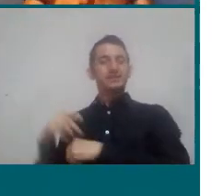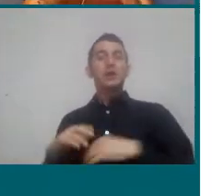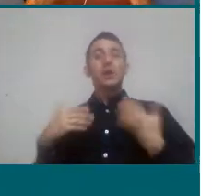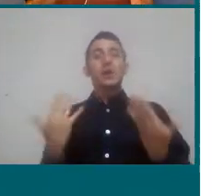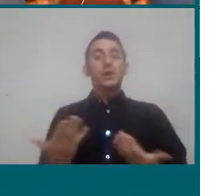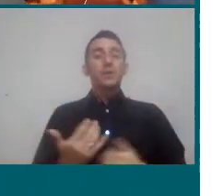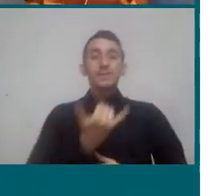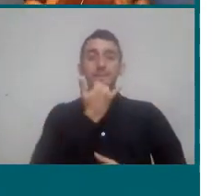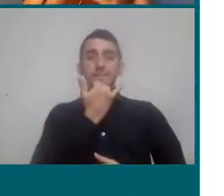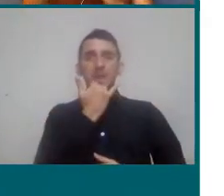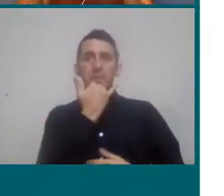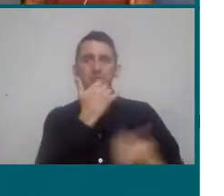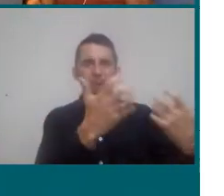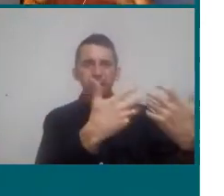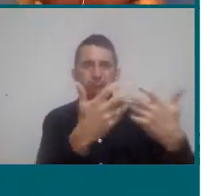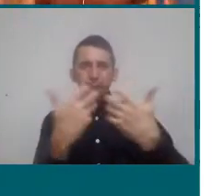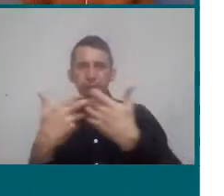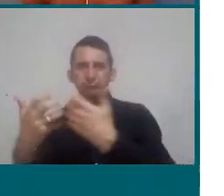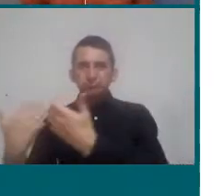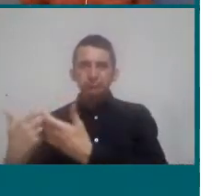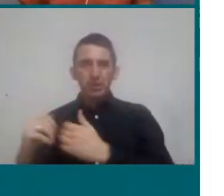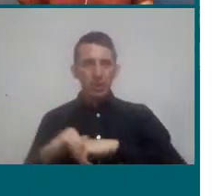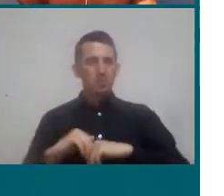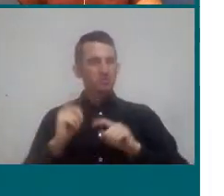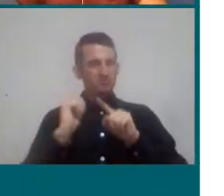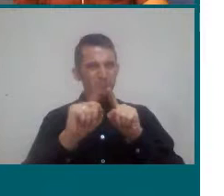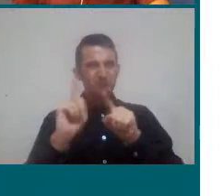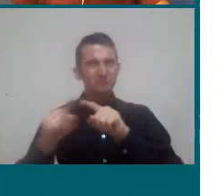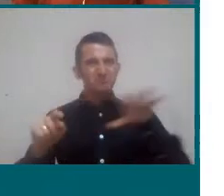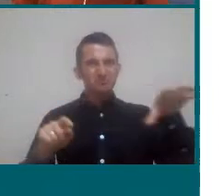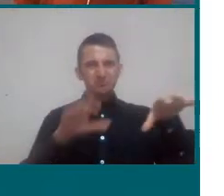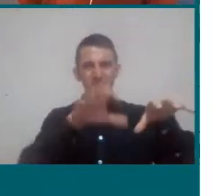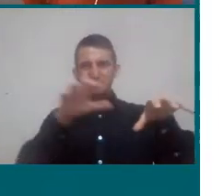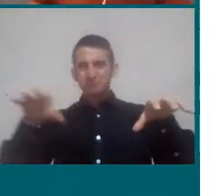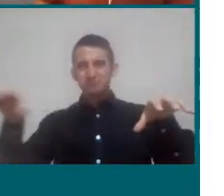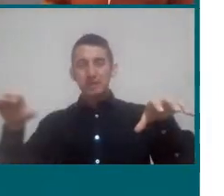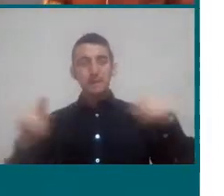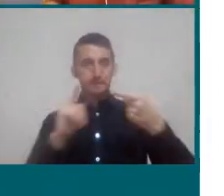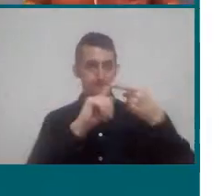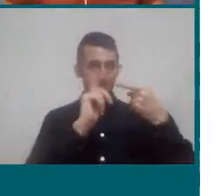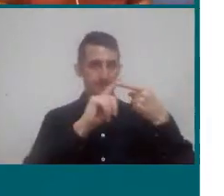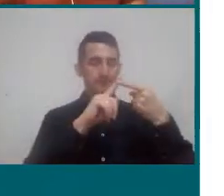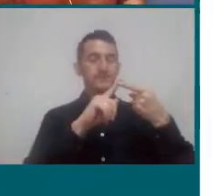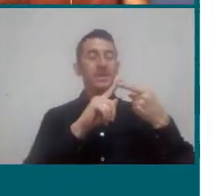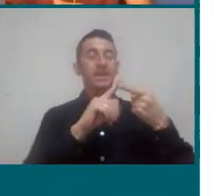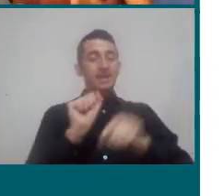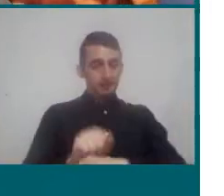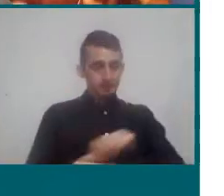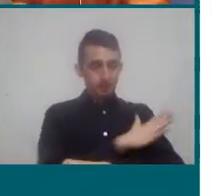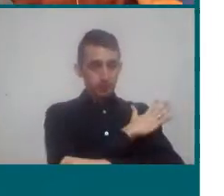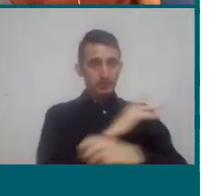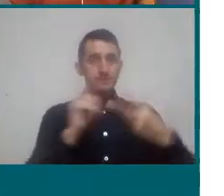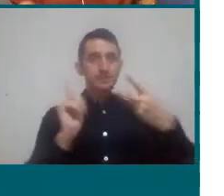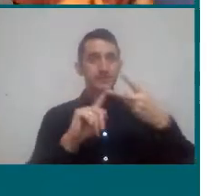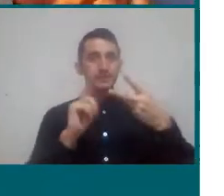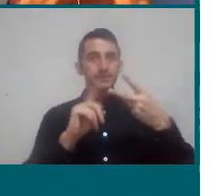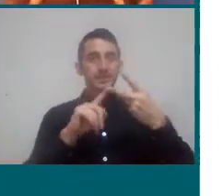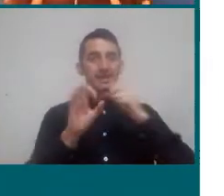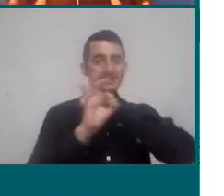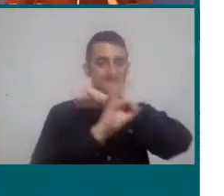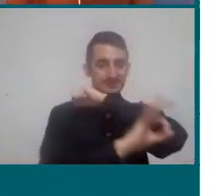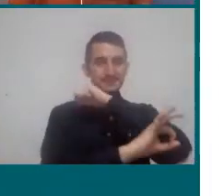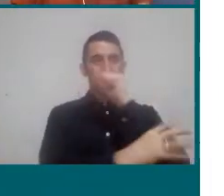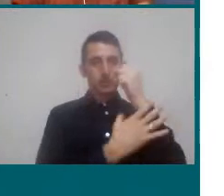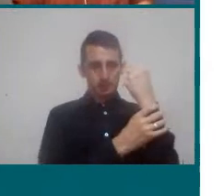alguna forma, sistematizar a través de diferentes taxonomías aspectos, por un lado, emocionales, por otro lado, psicomotores y, por otro